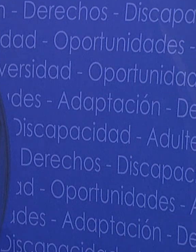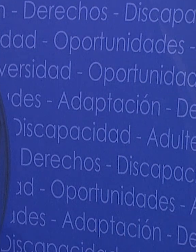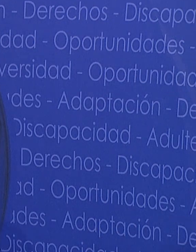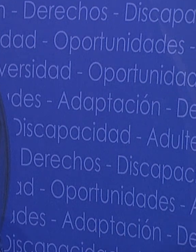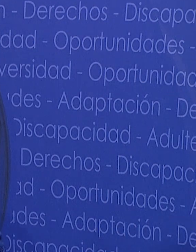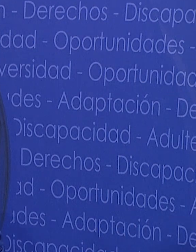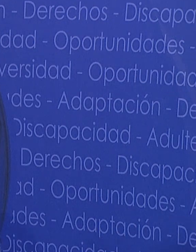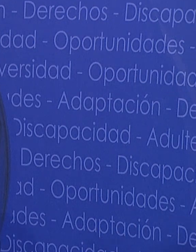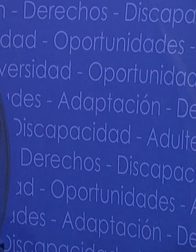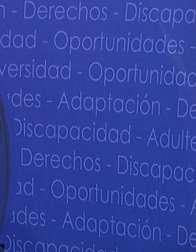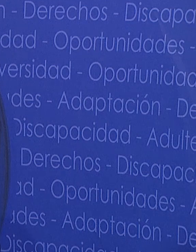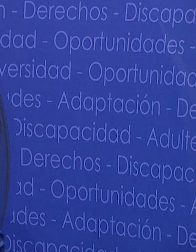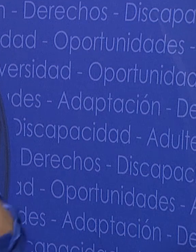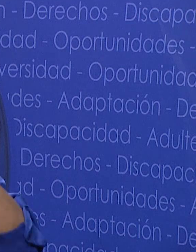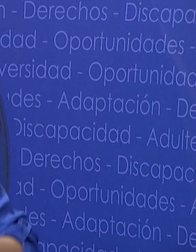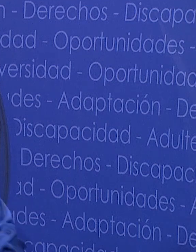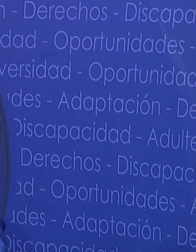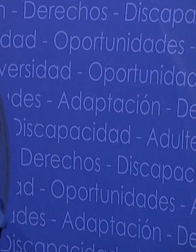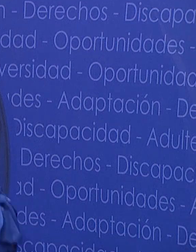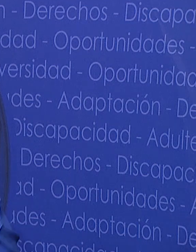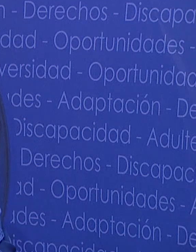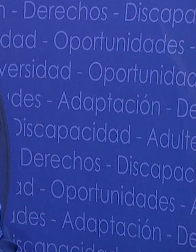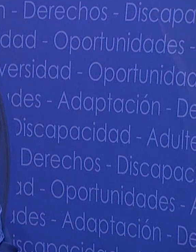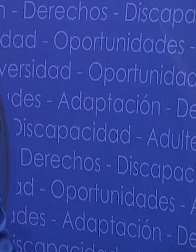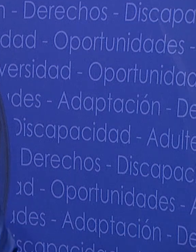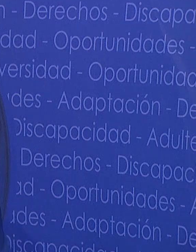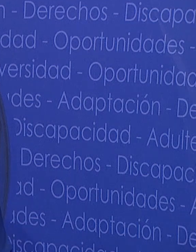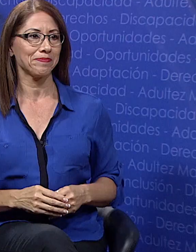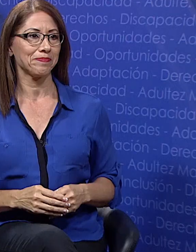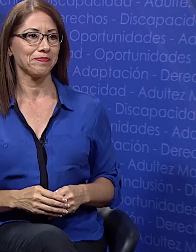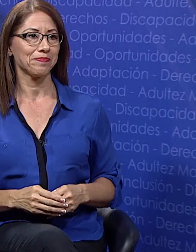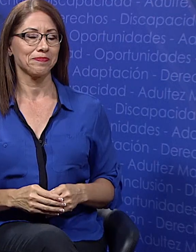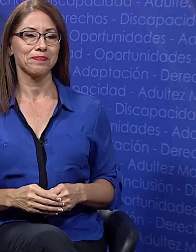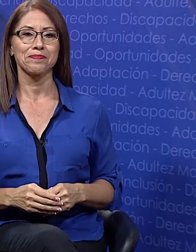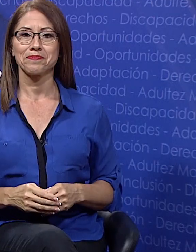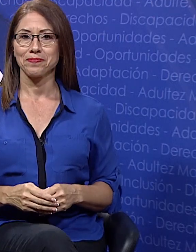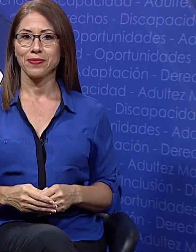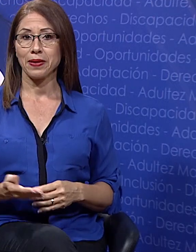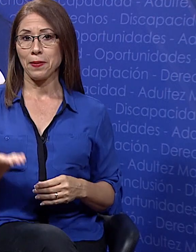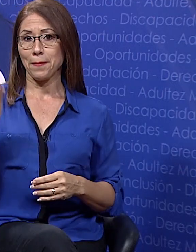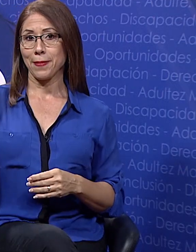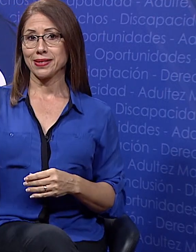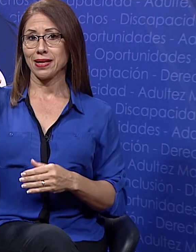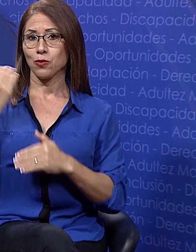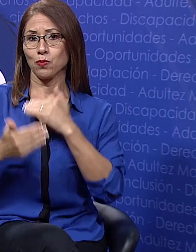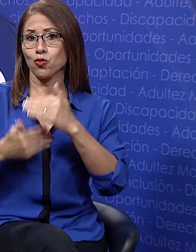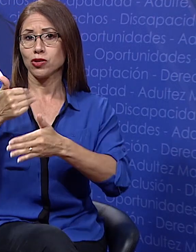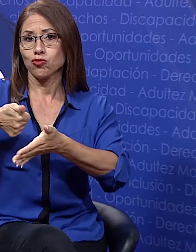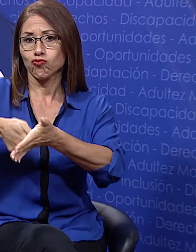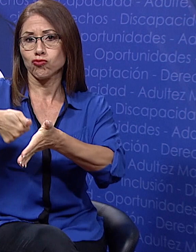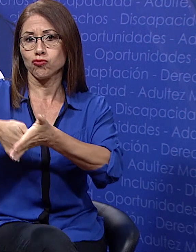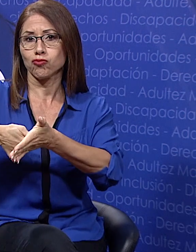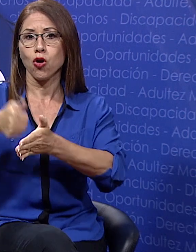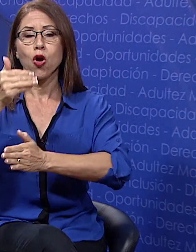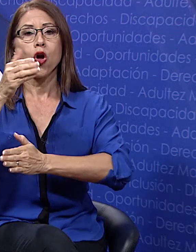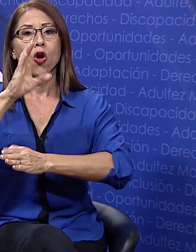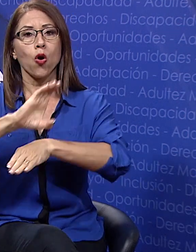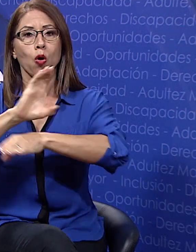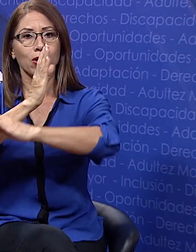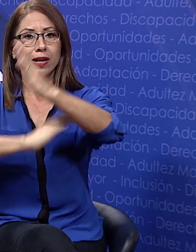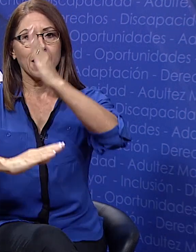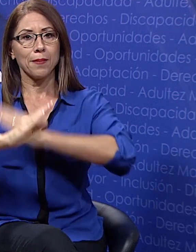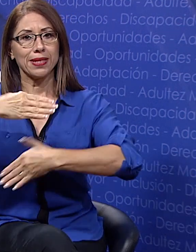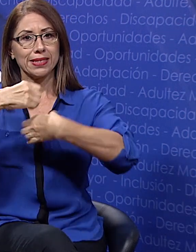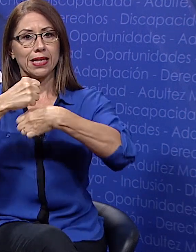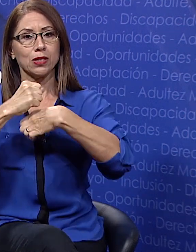Continuamos hablando del cumplimiento de derechos de las personas con discapacidad. Para el pasado proceso electoral, CONAPDIS elaboró